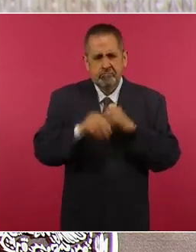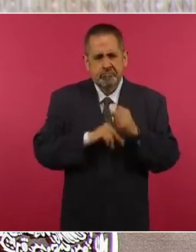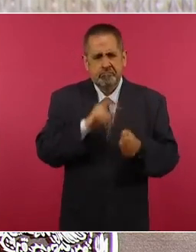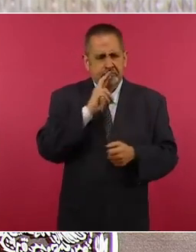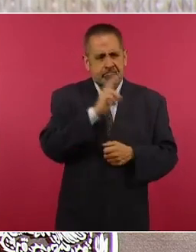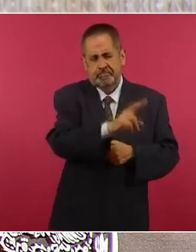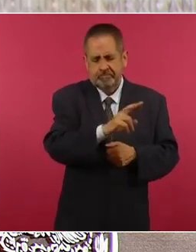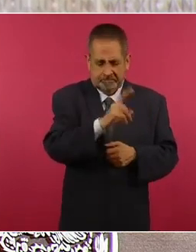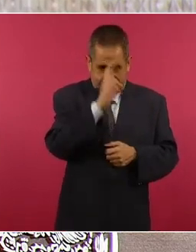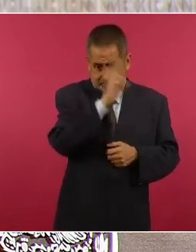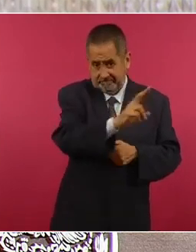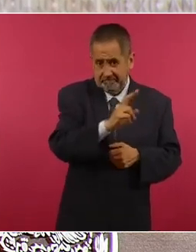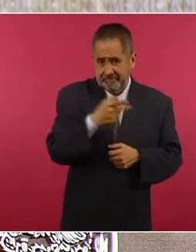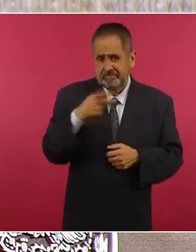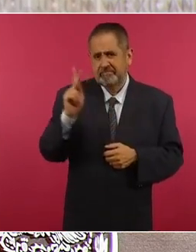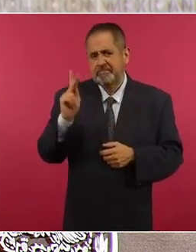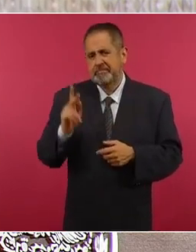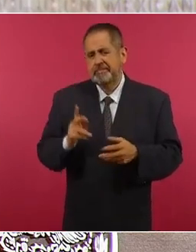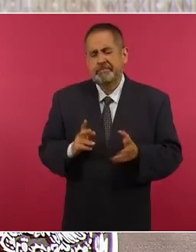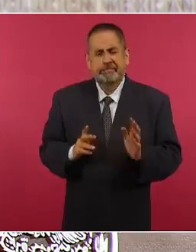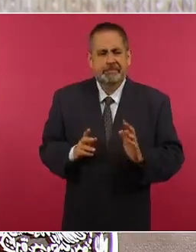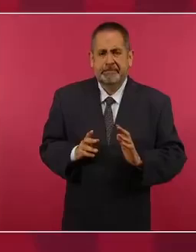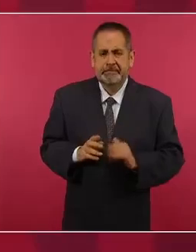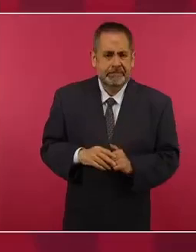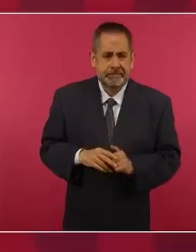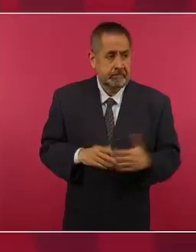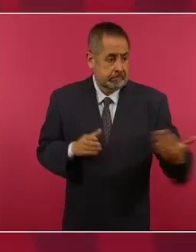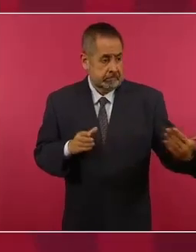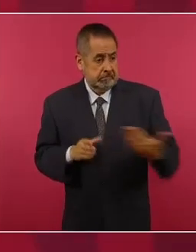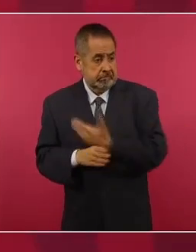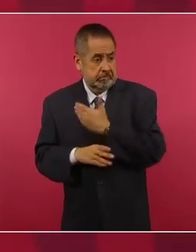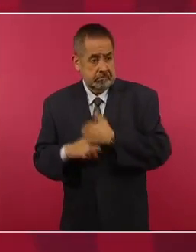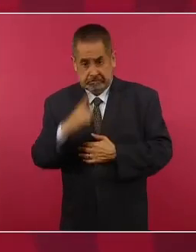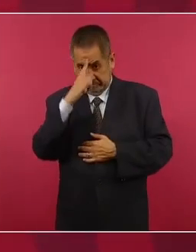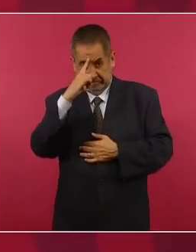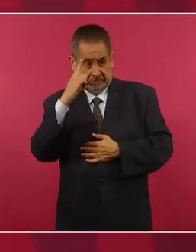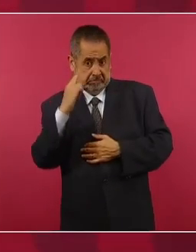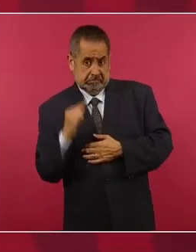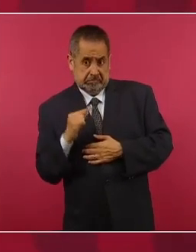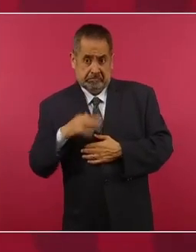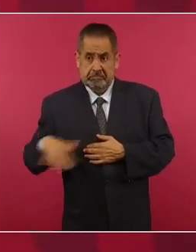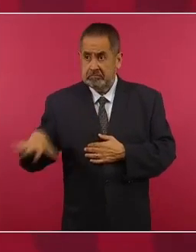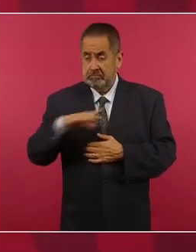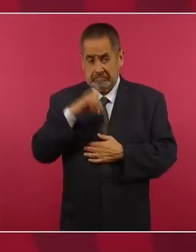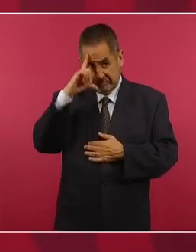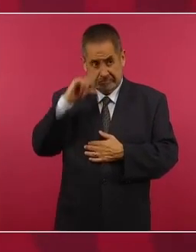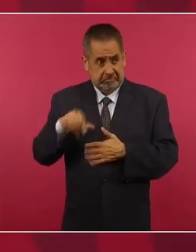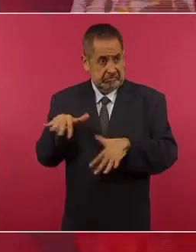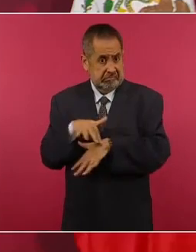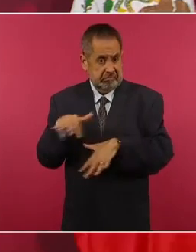pero no vamos a permitir que vulneren nuestra soberanía.